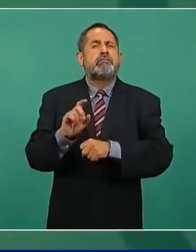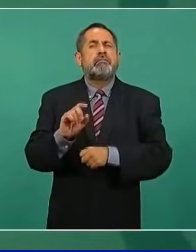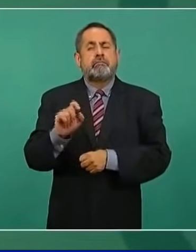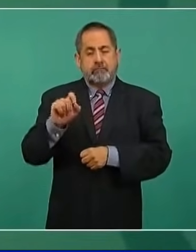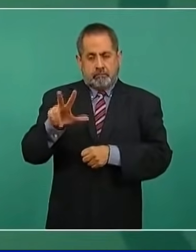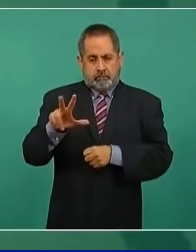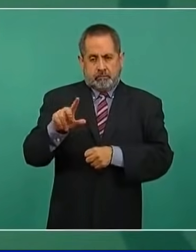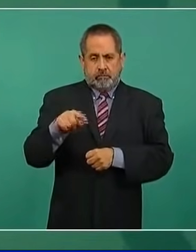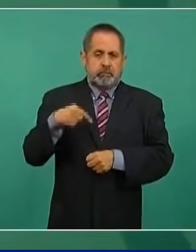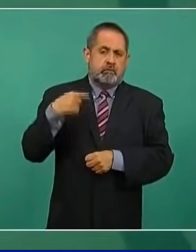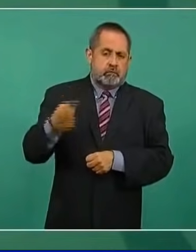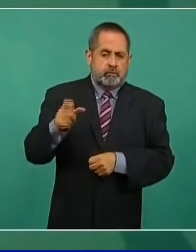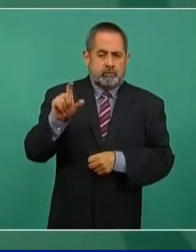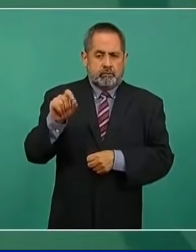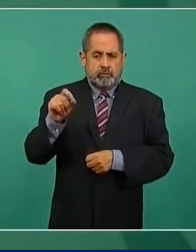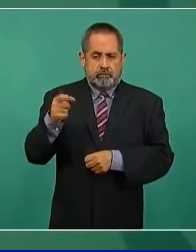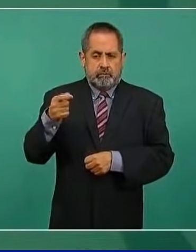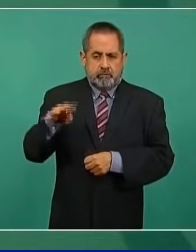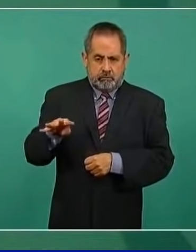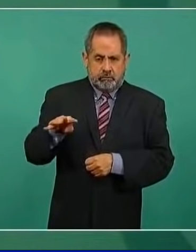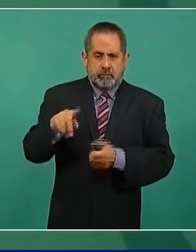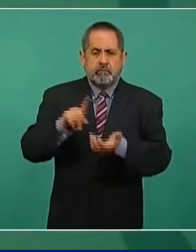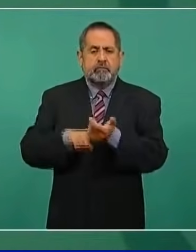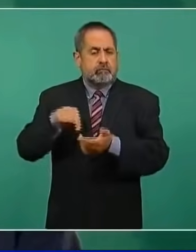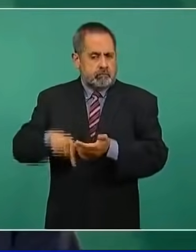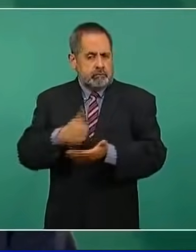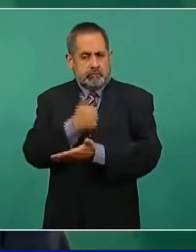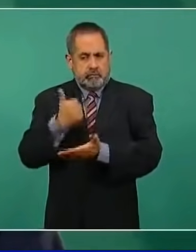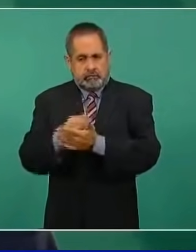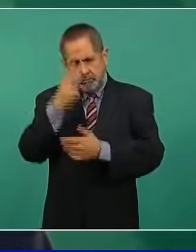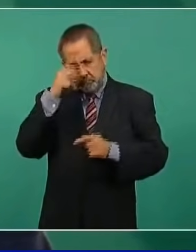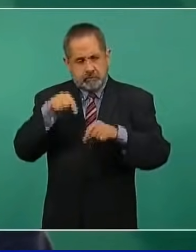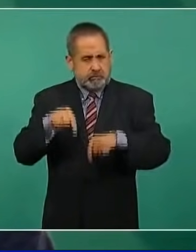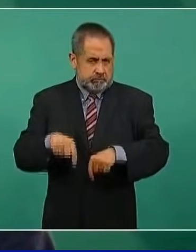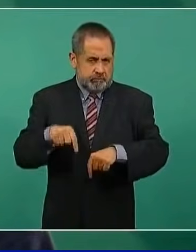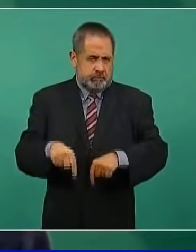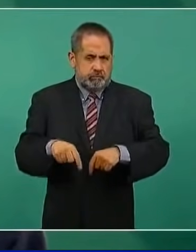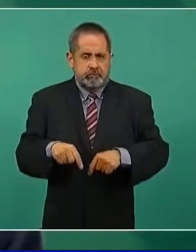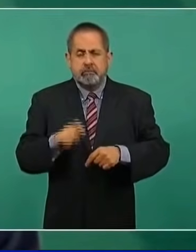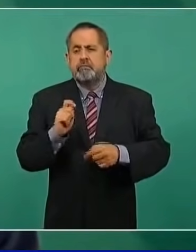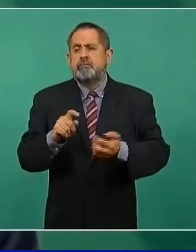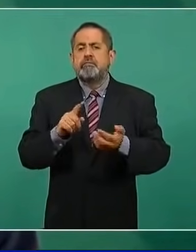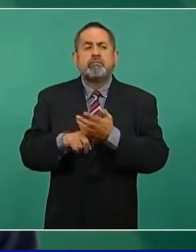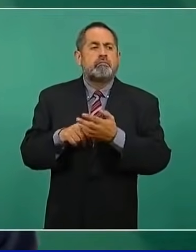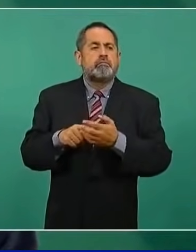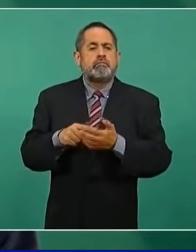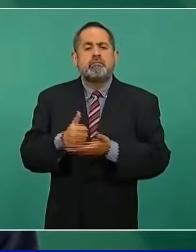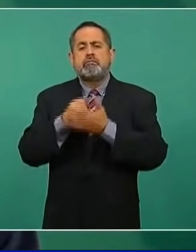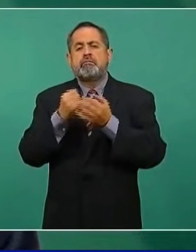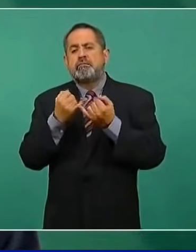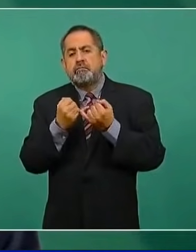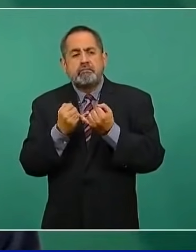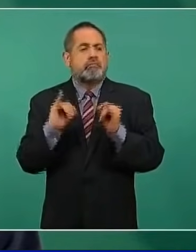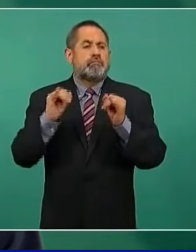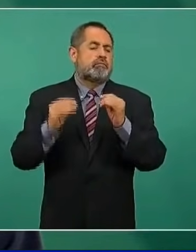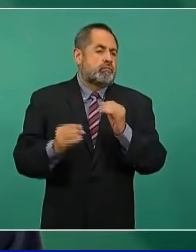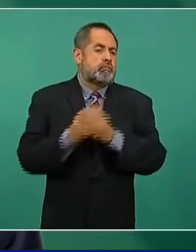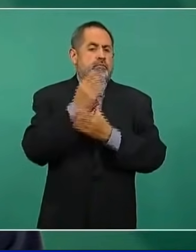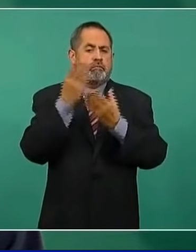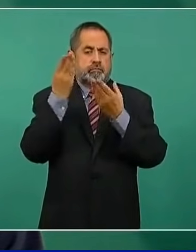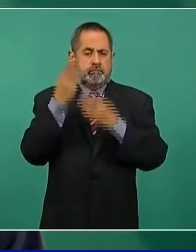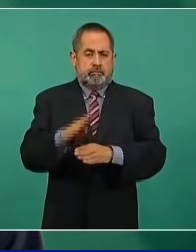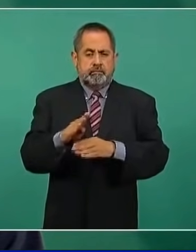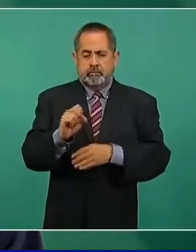El 29, pues ya dije que vamos a estar aquí en la Ciudad de México, vamos a inaugurar los bancos de bienestar